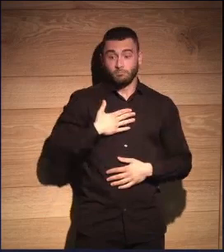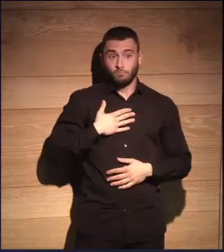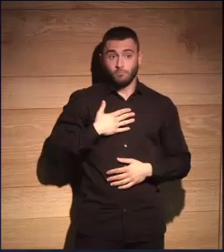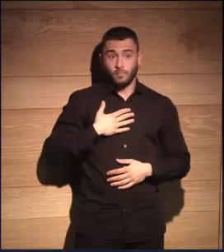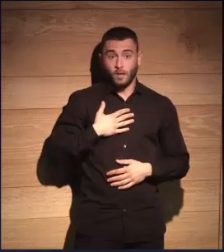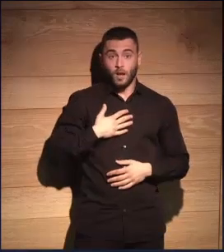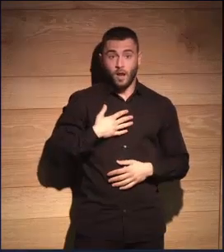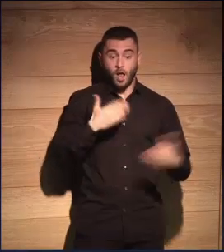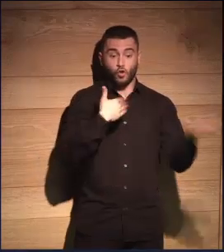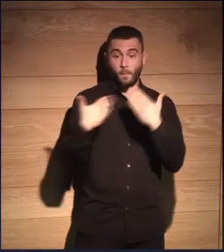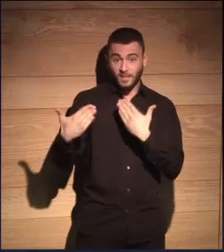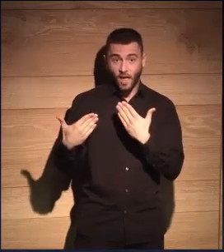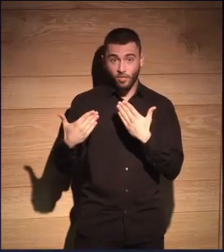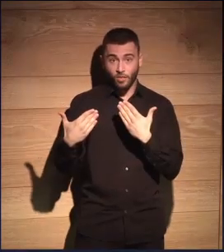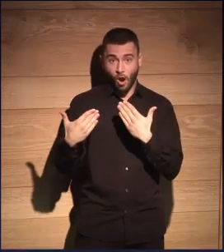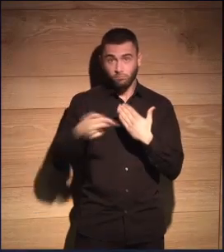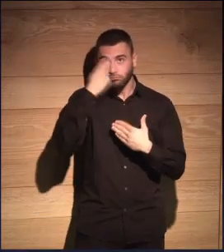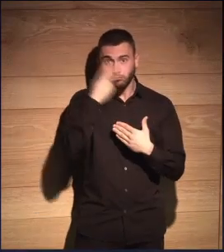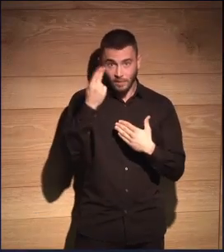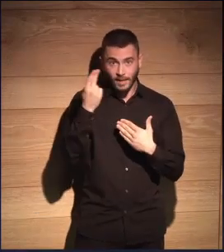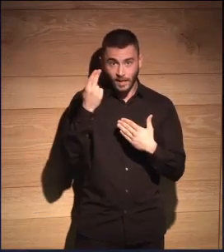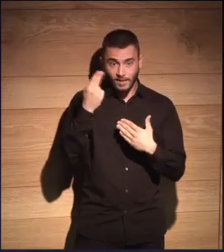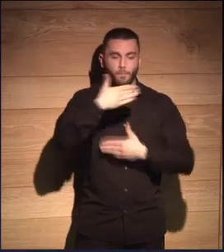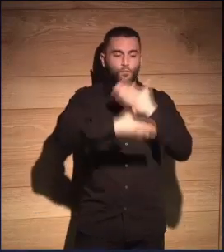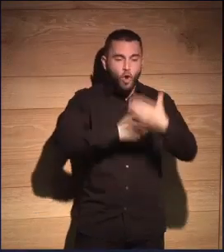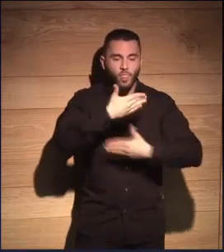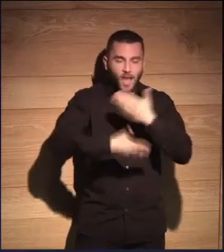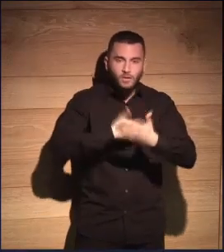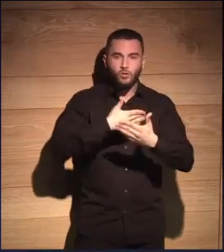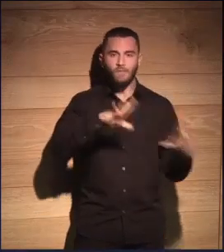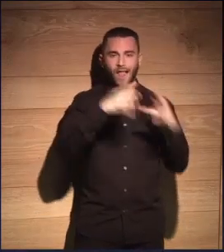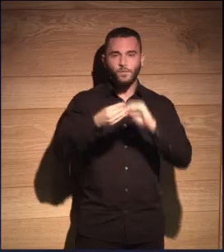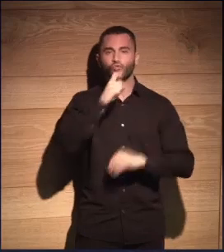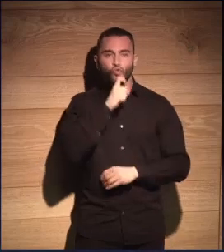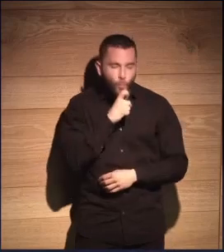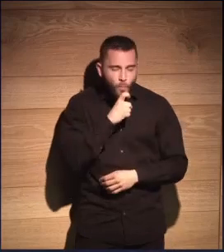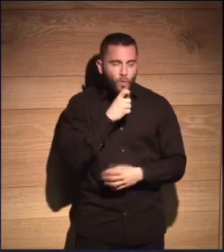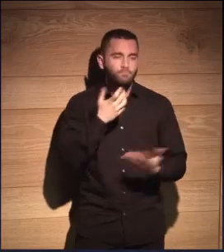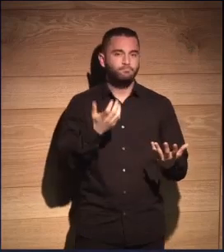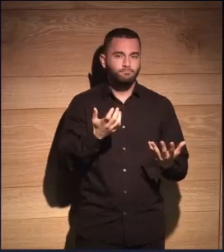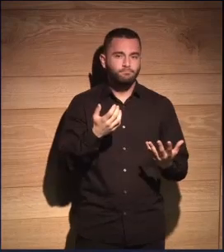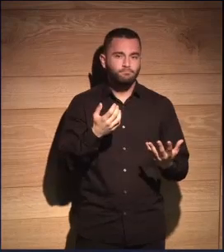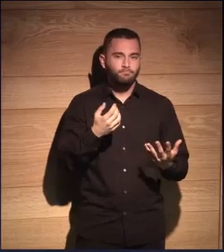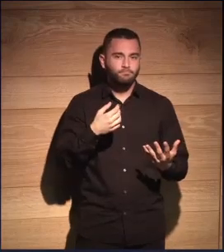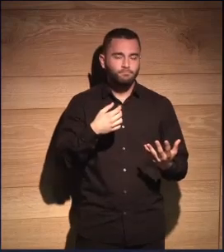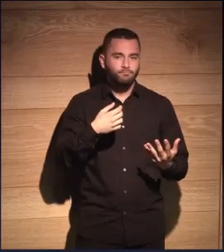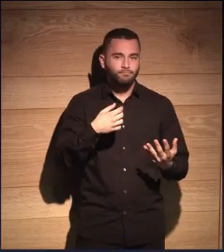la conversación que hemos tenido en torno a pues a todo el proceso de adaptación de Black